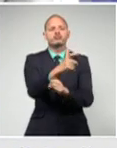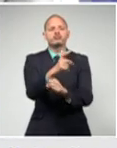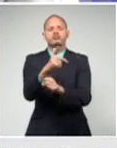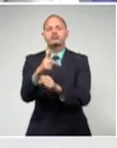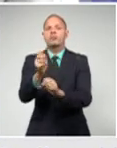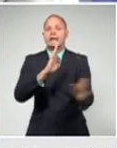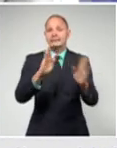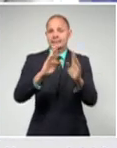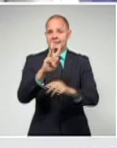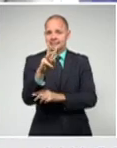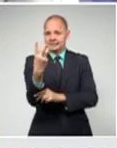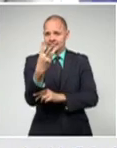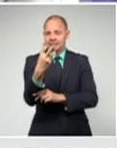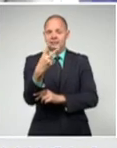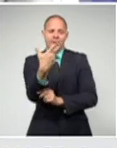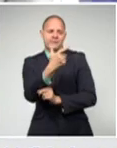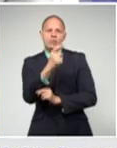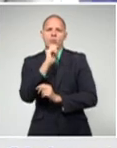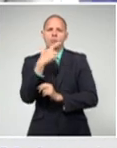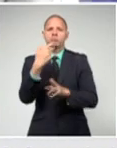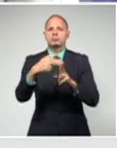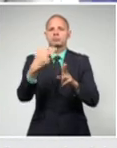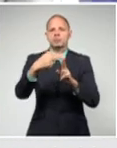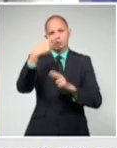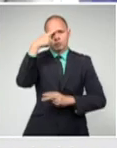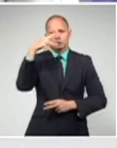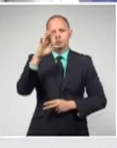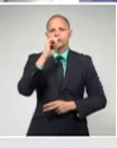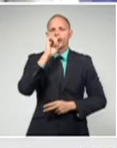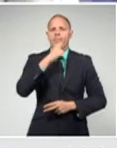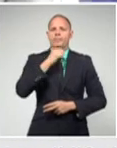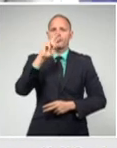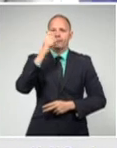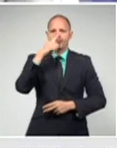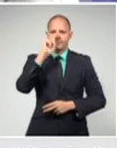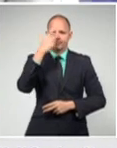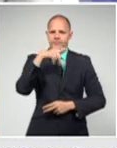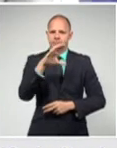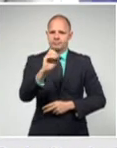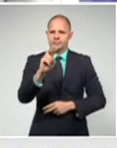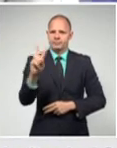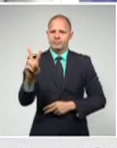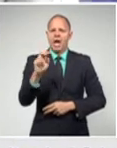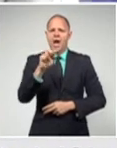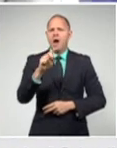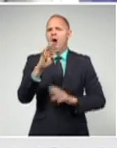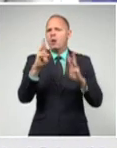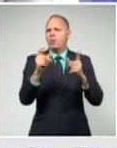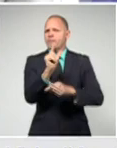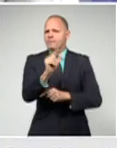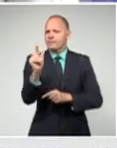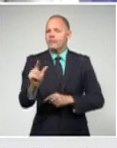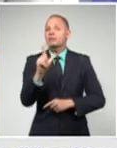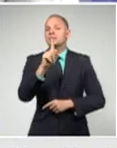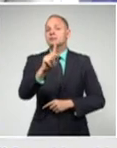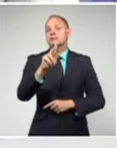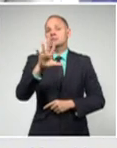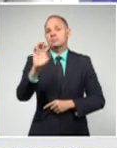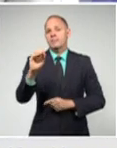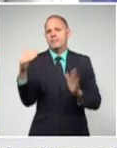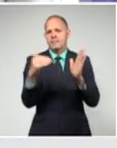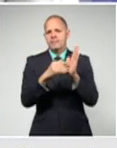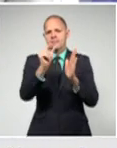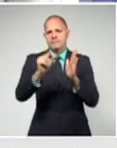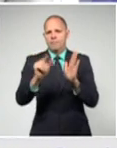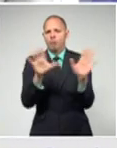3 de nuestra Soberana 02, que incluirá a 150.000 voluntarios pertenecientes al grupo